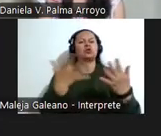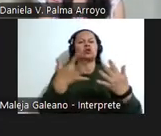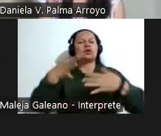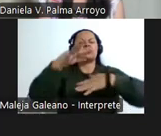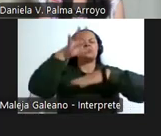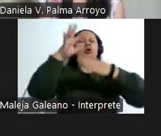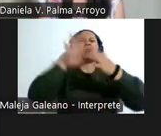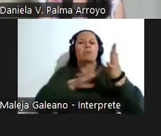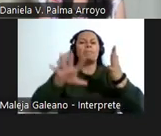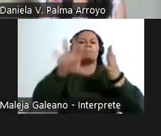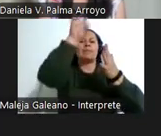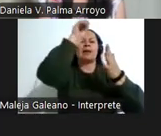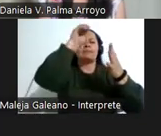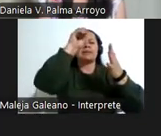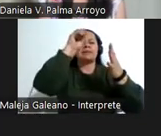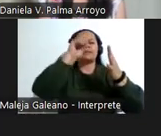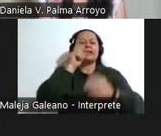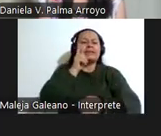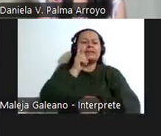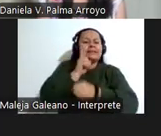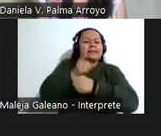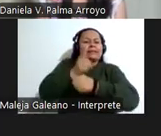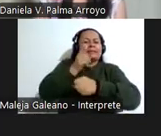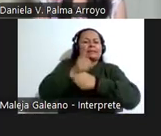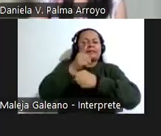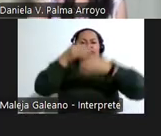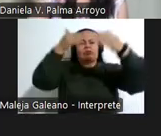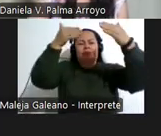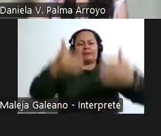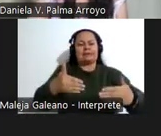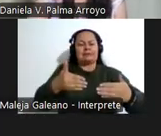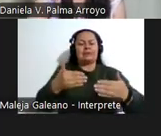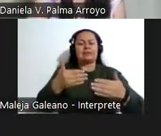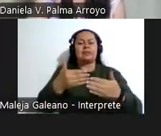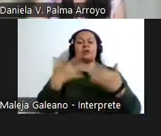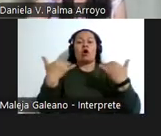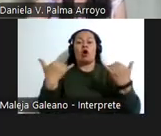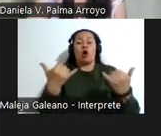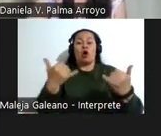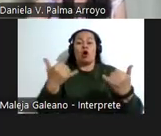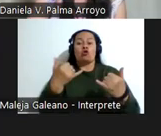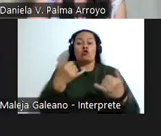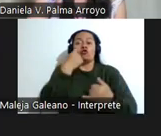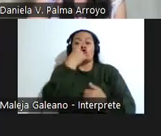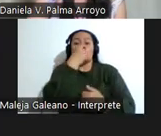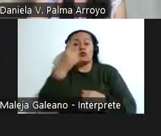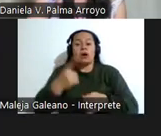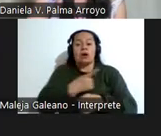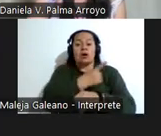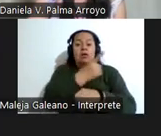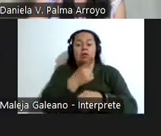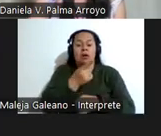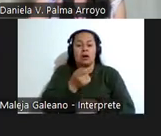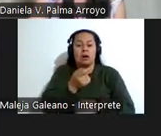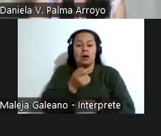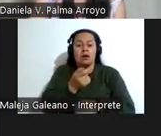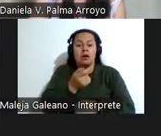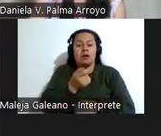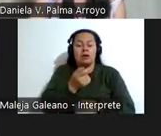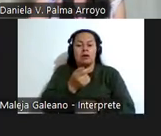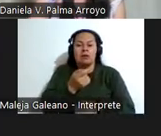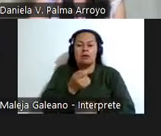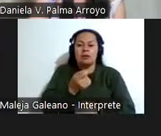investigación en discapacidad. Vamos a regalarnos 1 hora y media, casi 2 horas, para estar